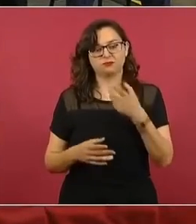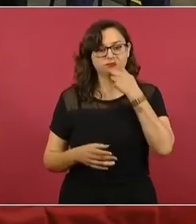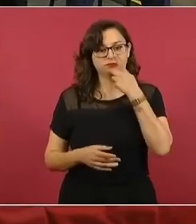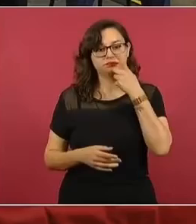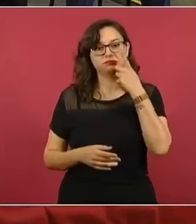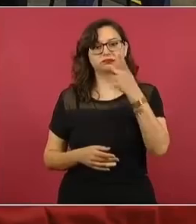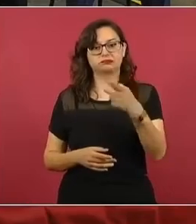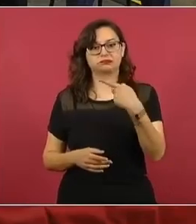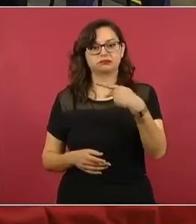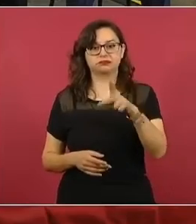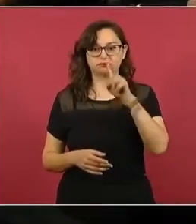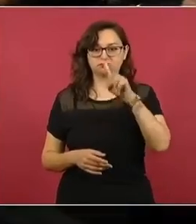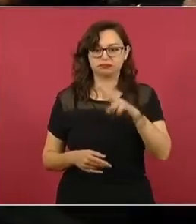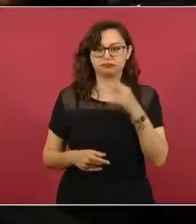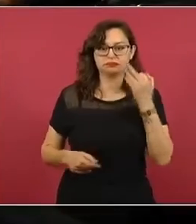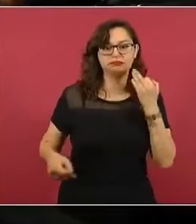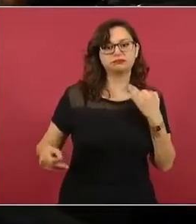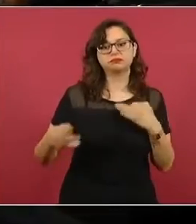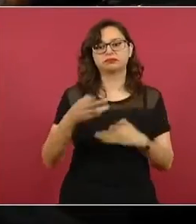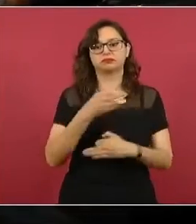en disposición de ayudar.